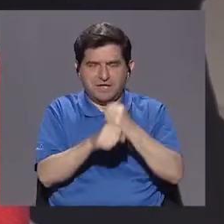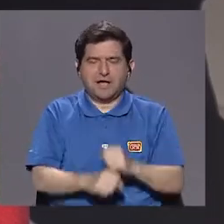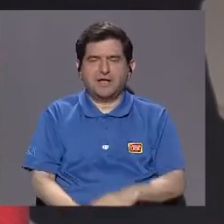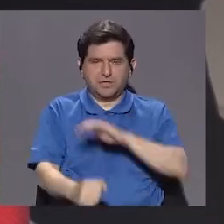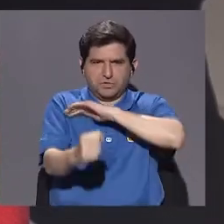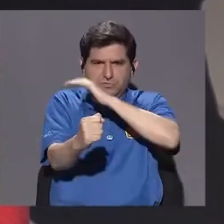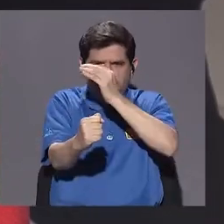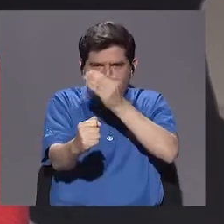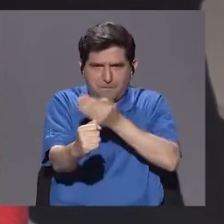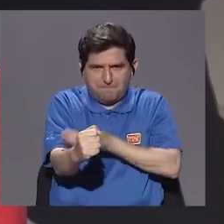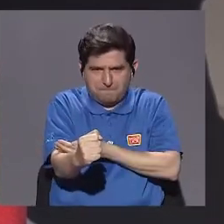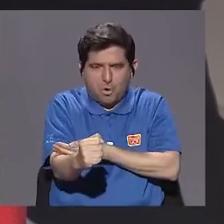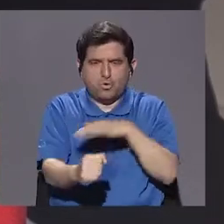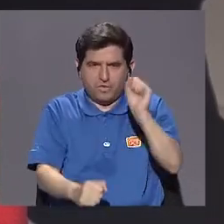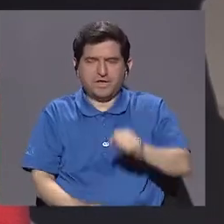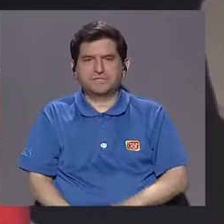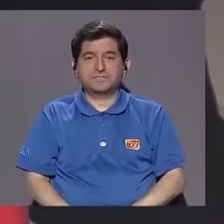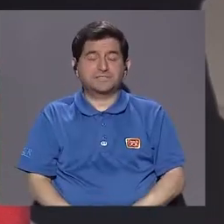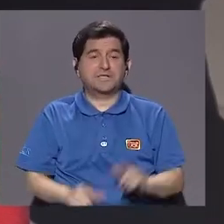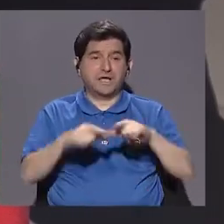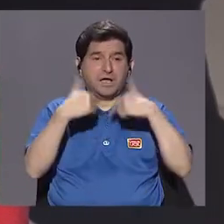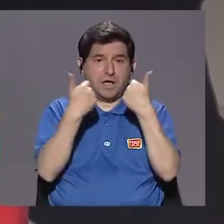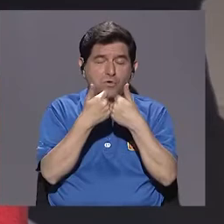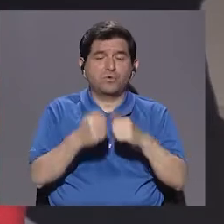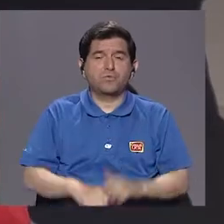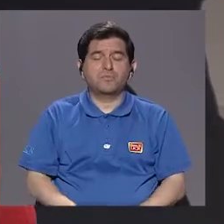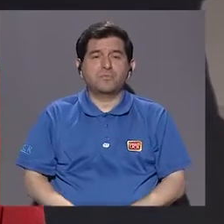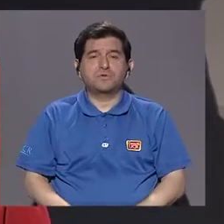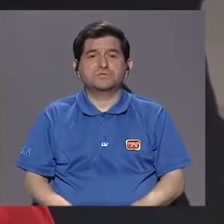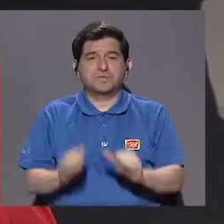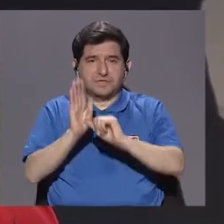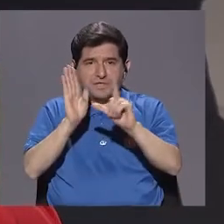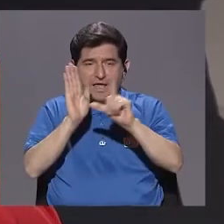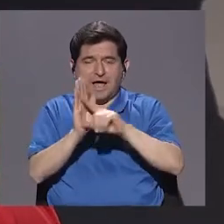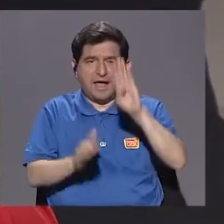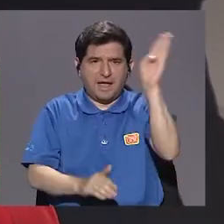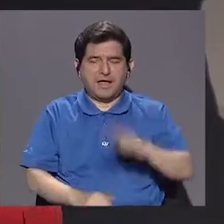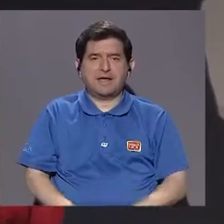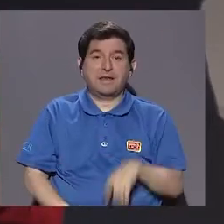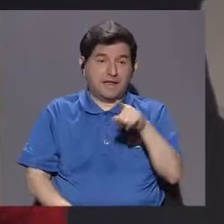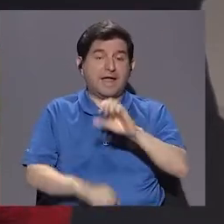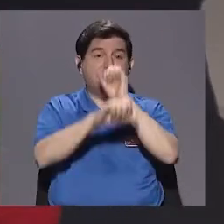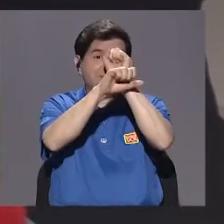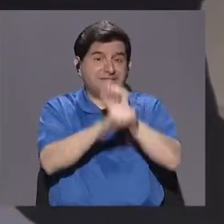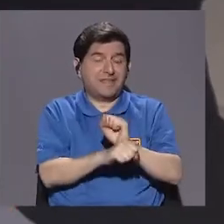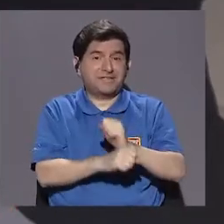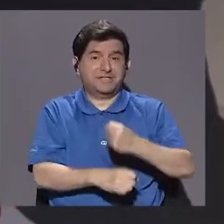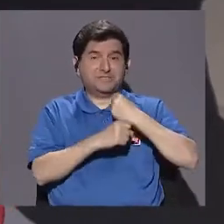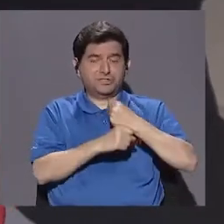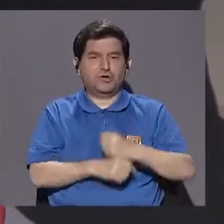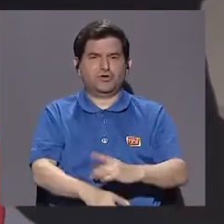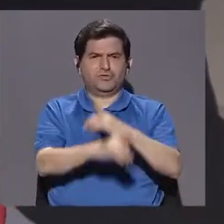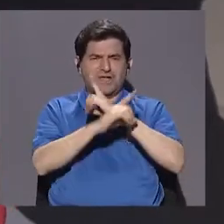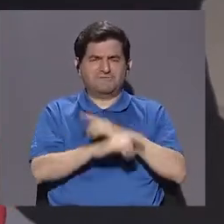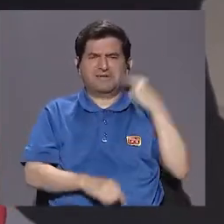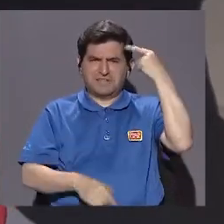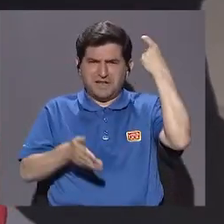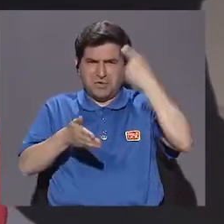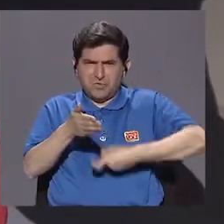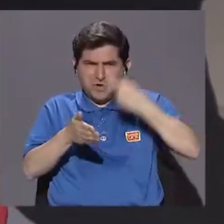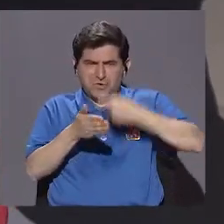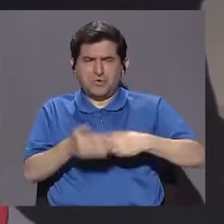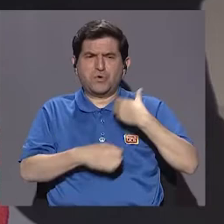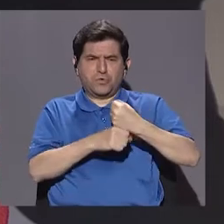en los cuerpos legislativos de brasil siendo de tradición militar defendiendo las dictaduras militares como